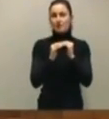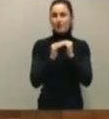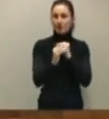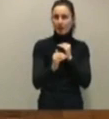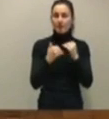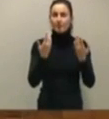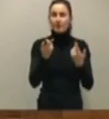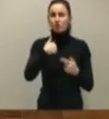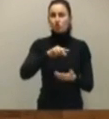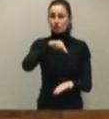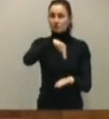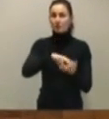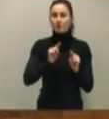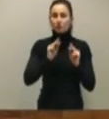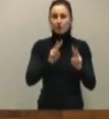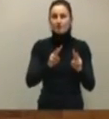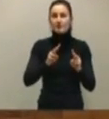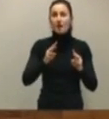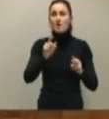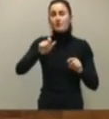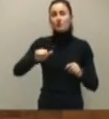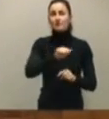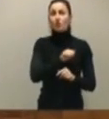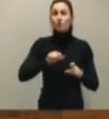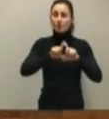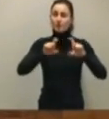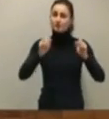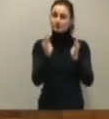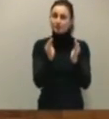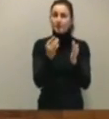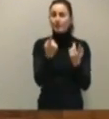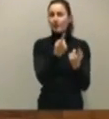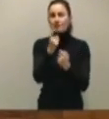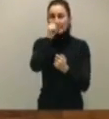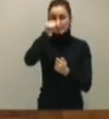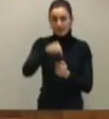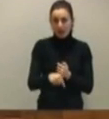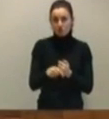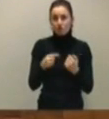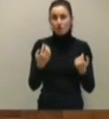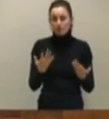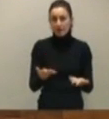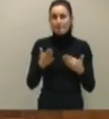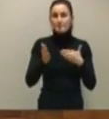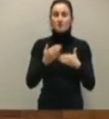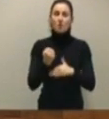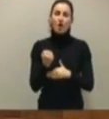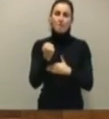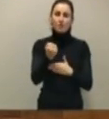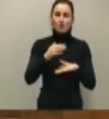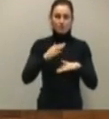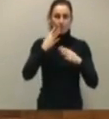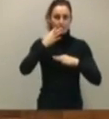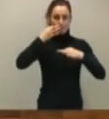estabilidad. Nos hemos situado en la óptica de los autónomos y de las pymes que necesitan este año sí contar con un mínimo